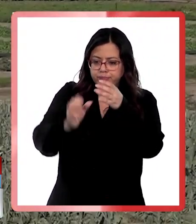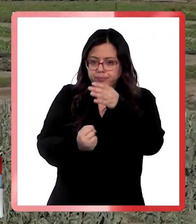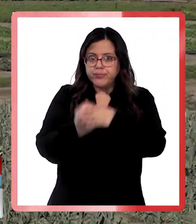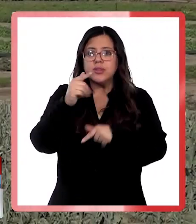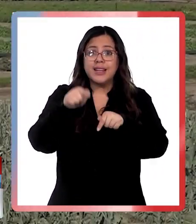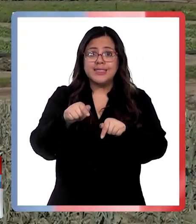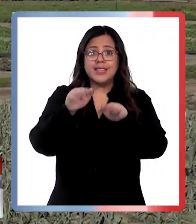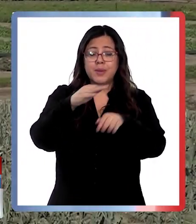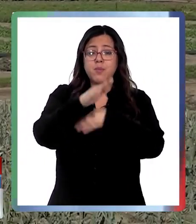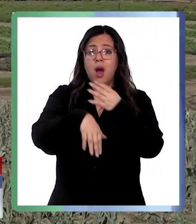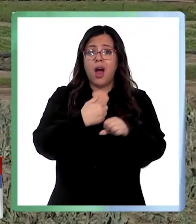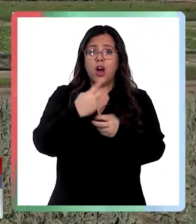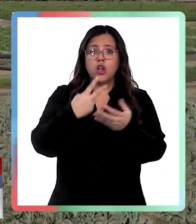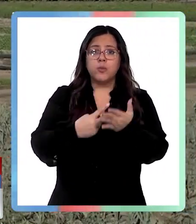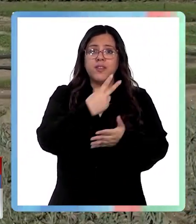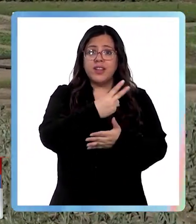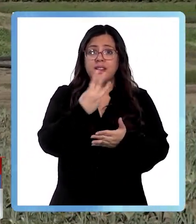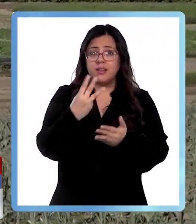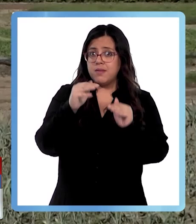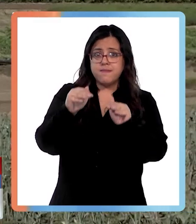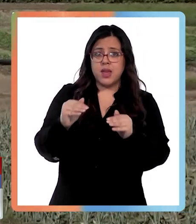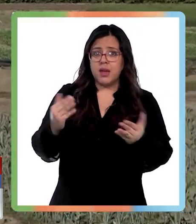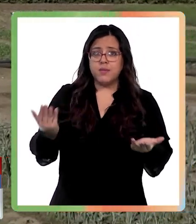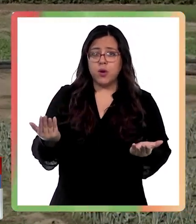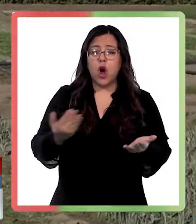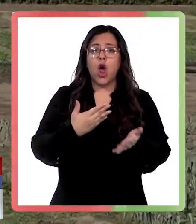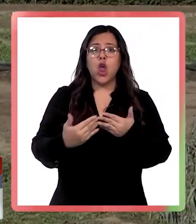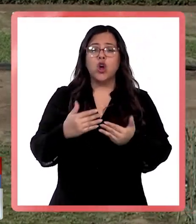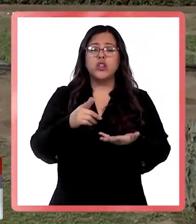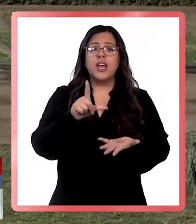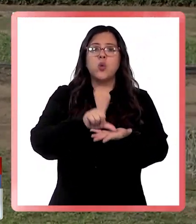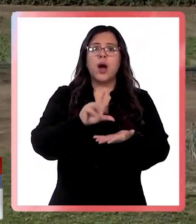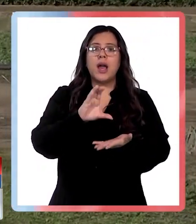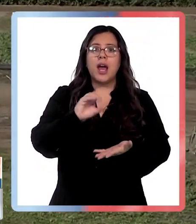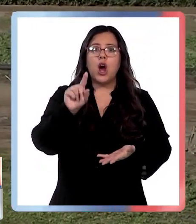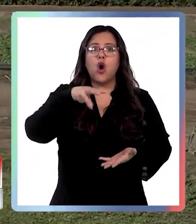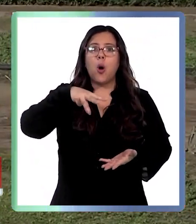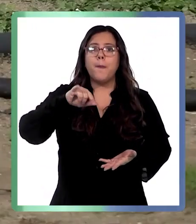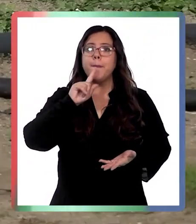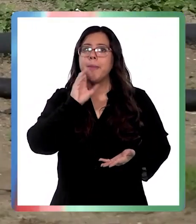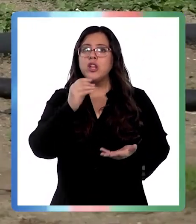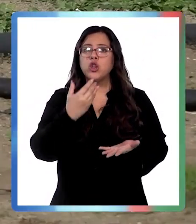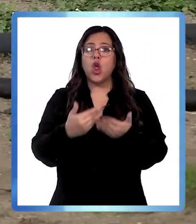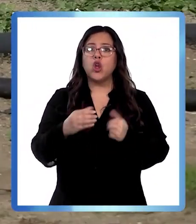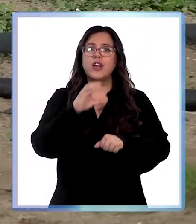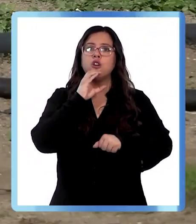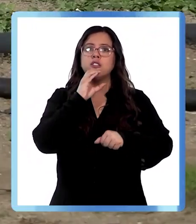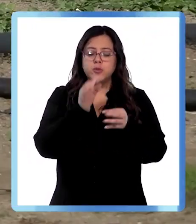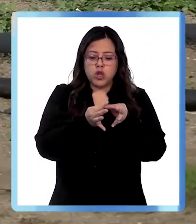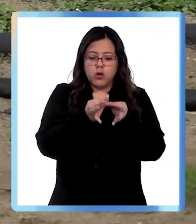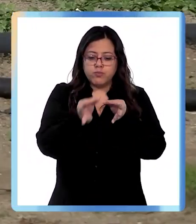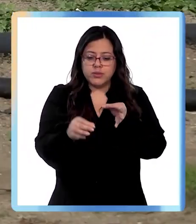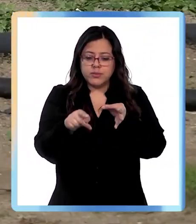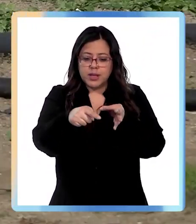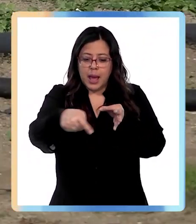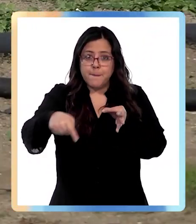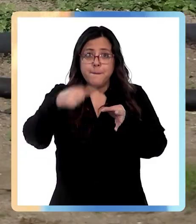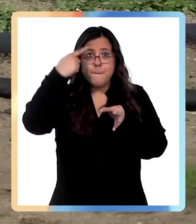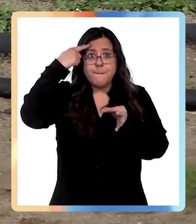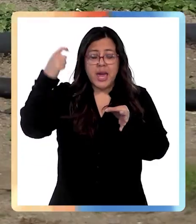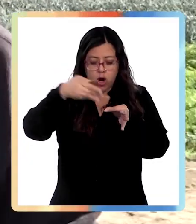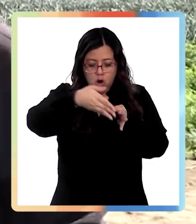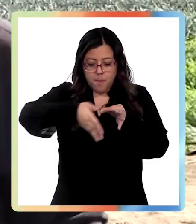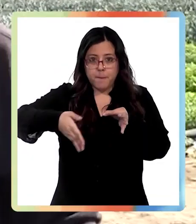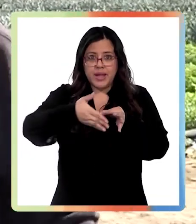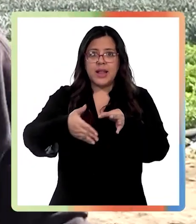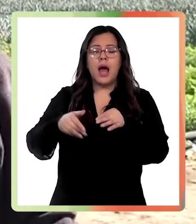se vivía en el año 2023 la misma situación en el sector de Cosmito, entre Concepción y Penco. Millo, cuando